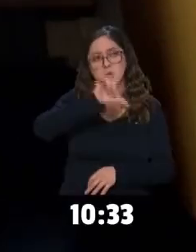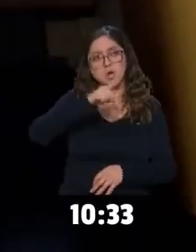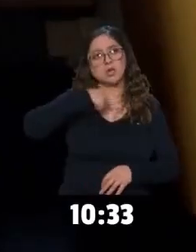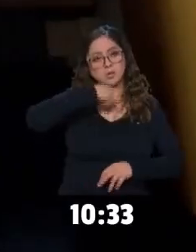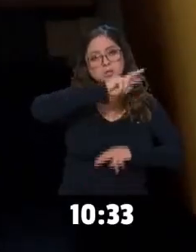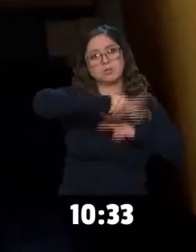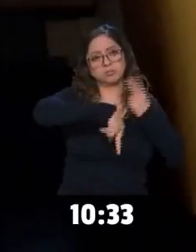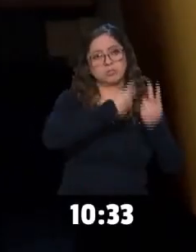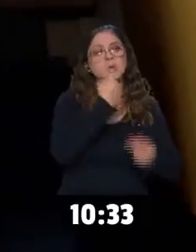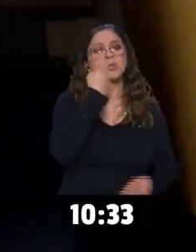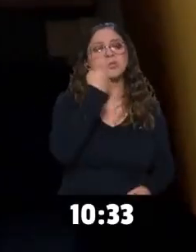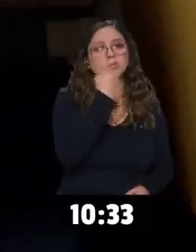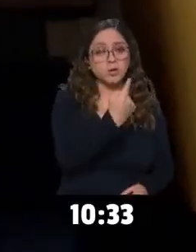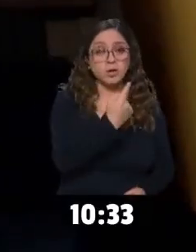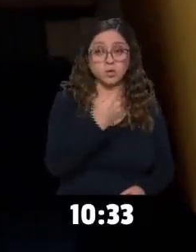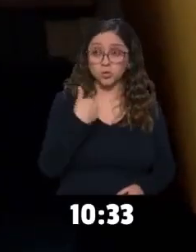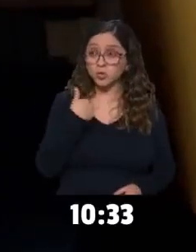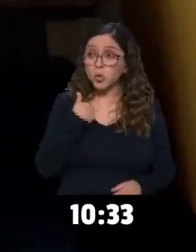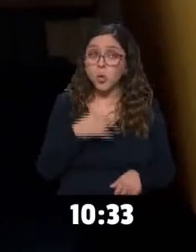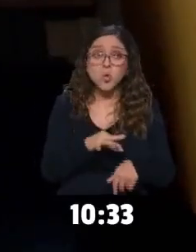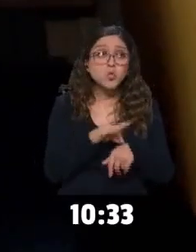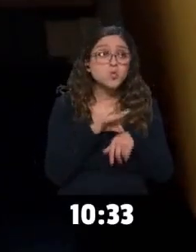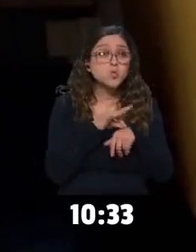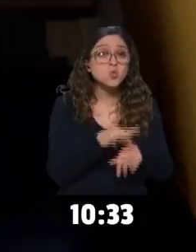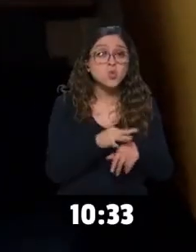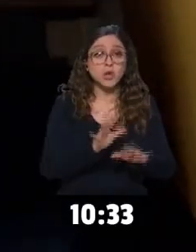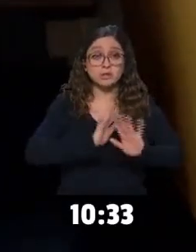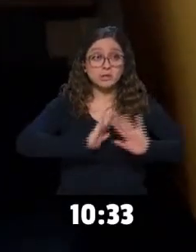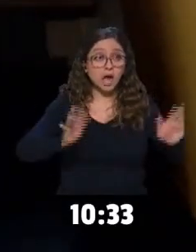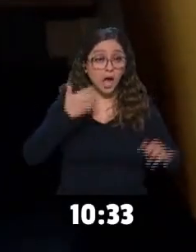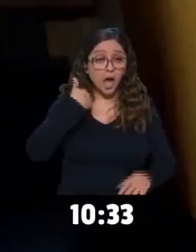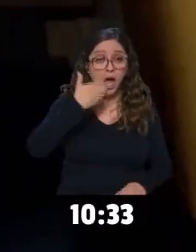seguido, no lo conozco personalmente, llamémosle,